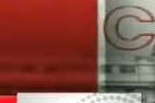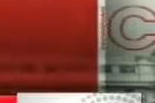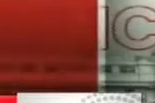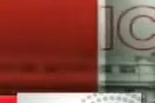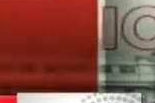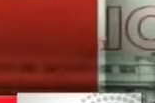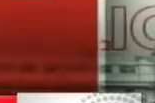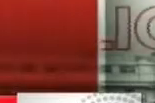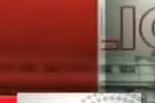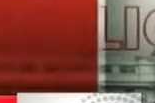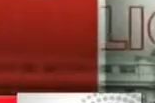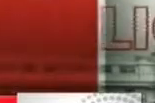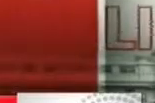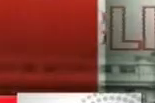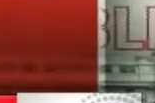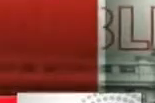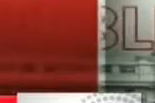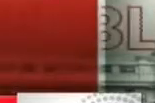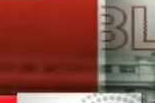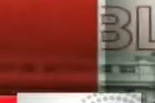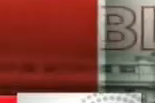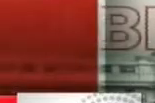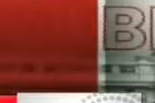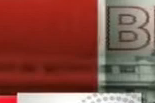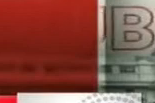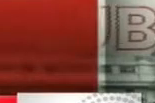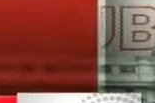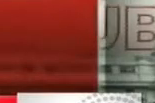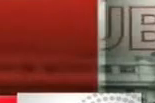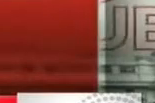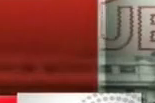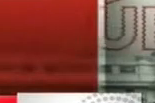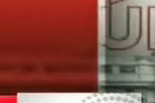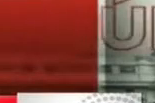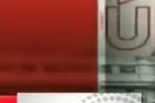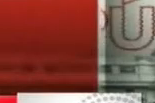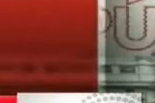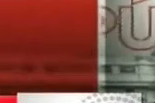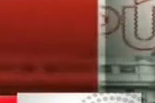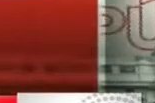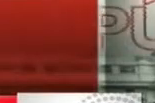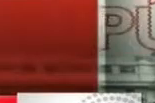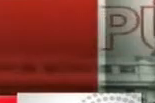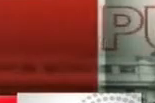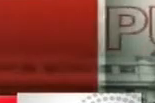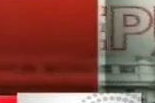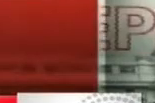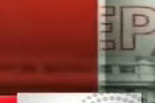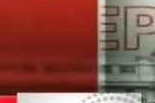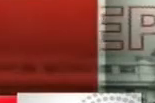Congresista Soto Palacios Wilson tiene el uso de la palabra.